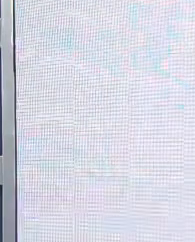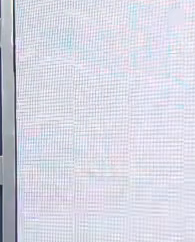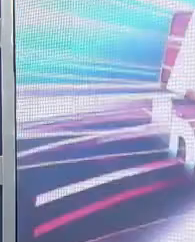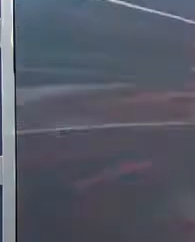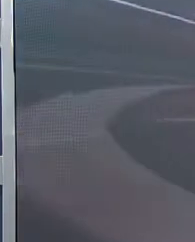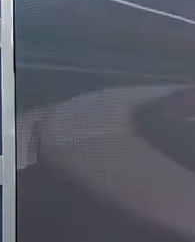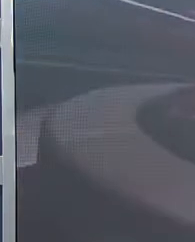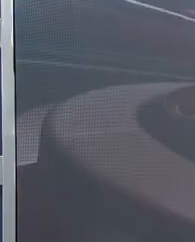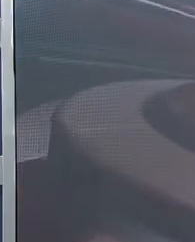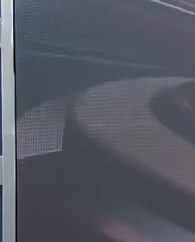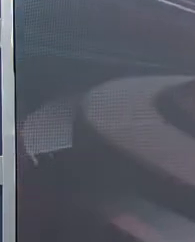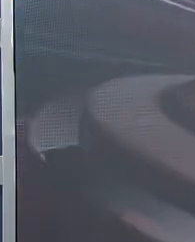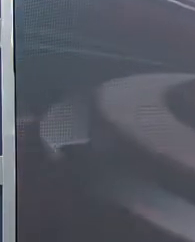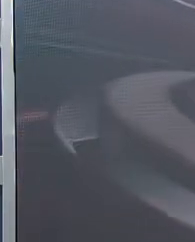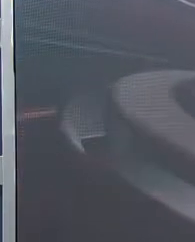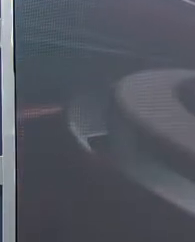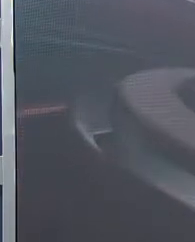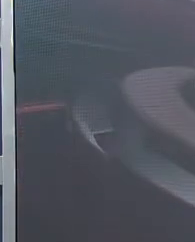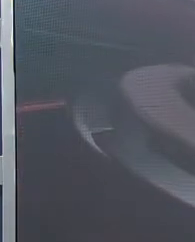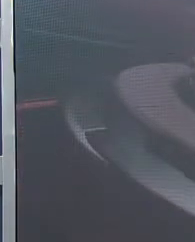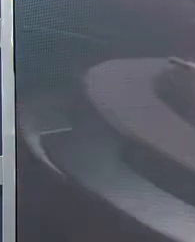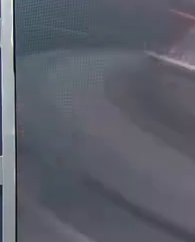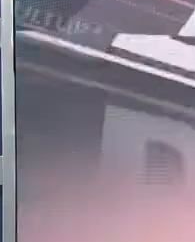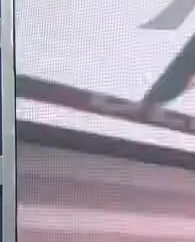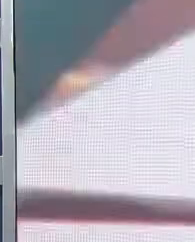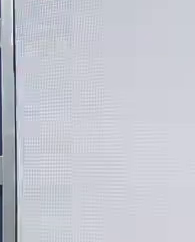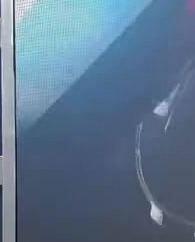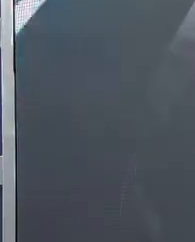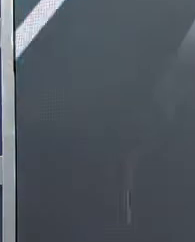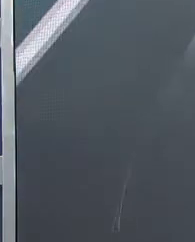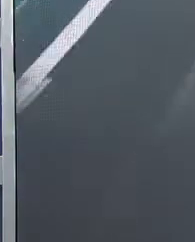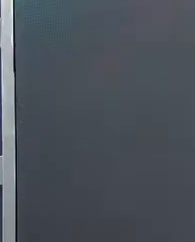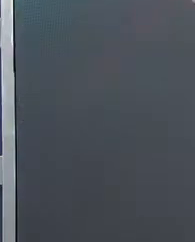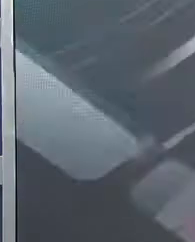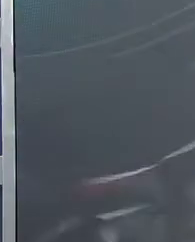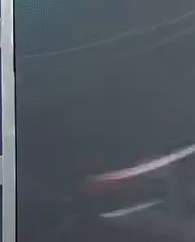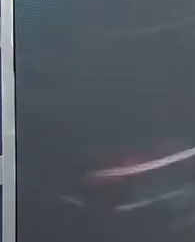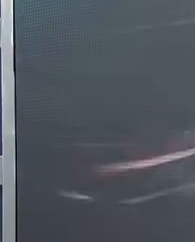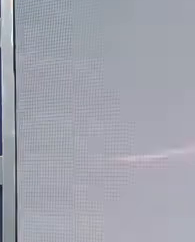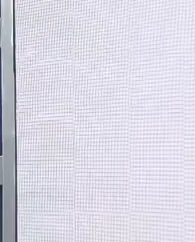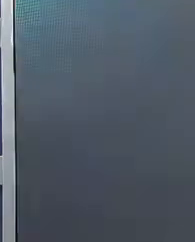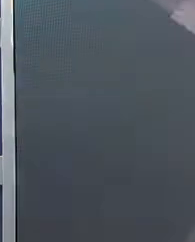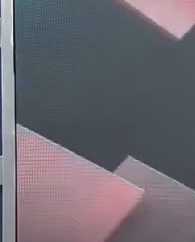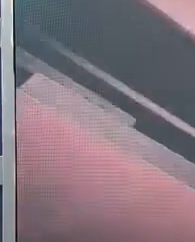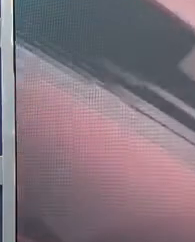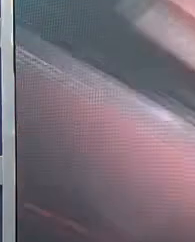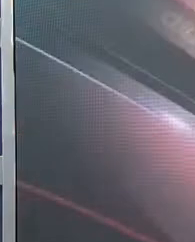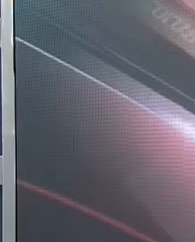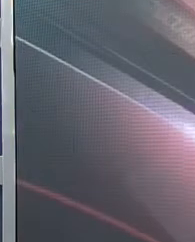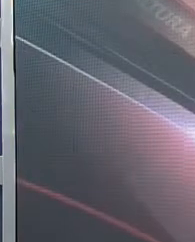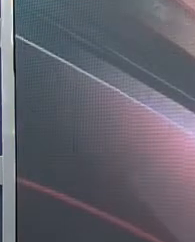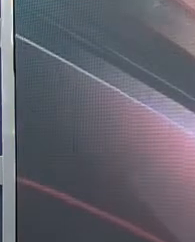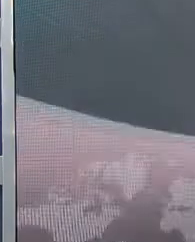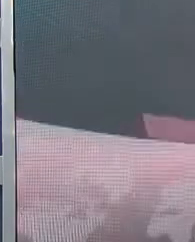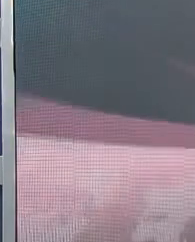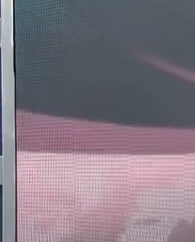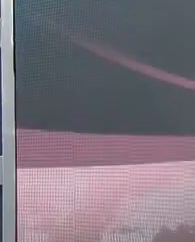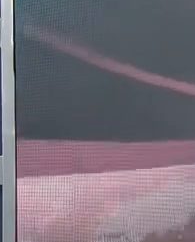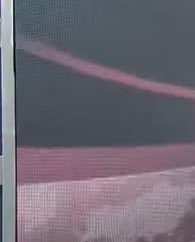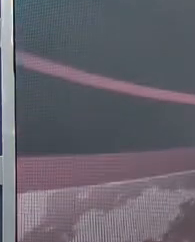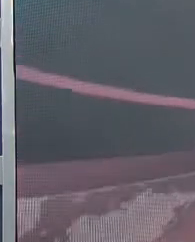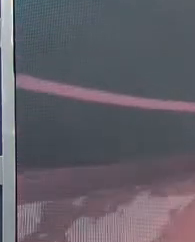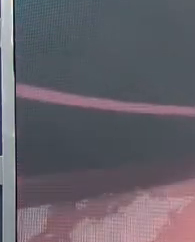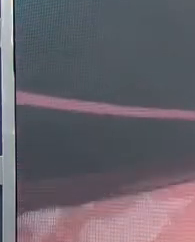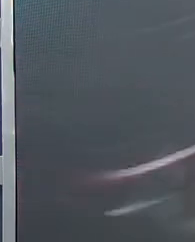bueno, analizando un poco la situación, el lugar, se ha ido habilitando esas obras con